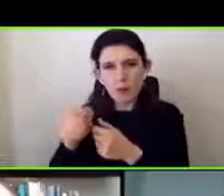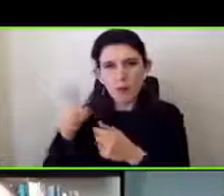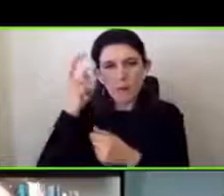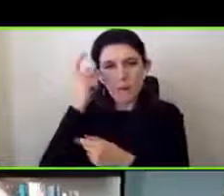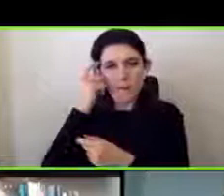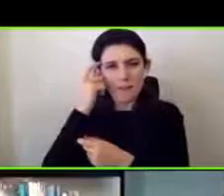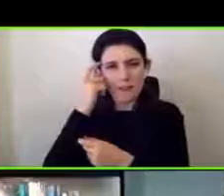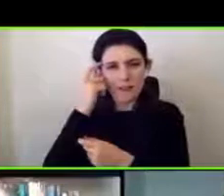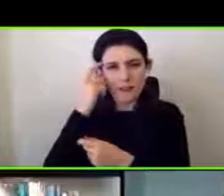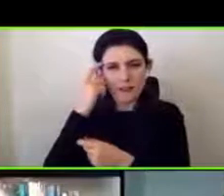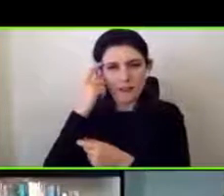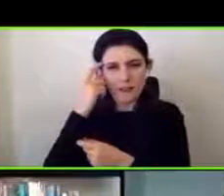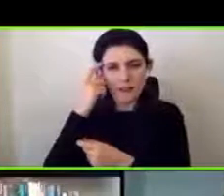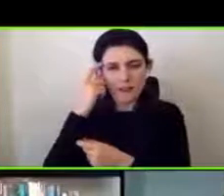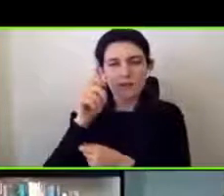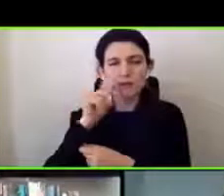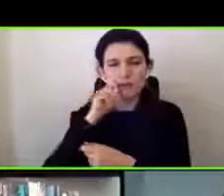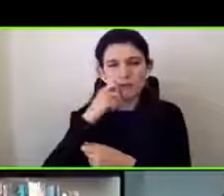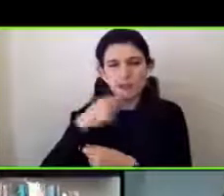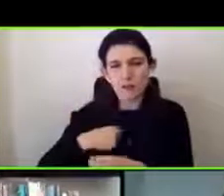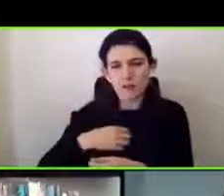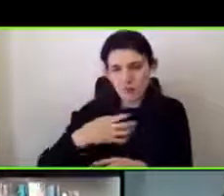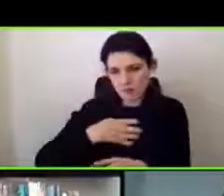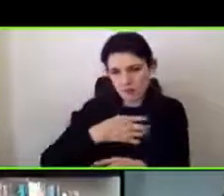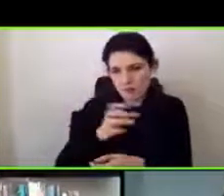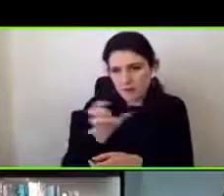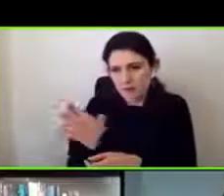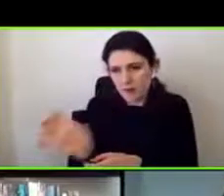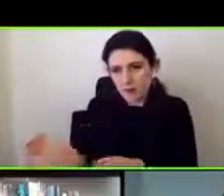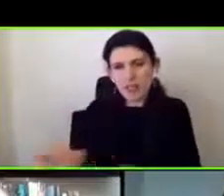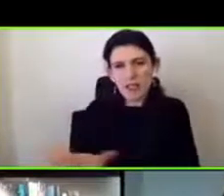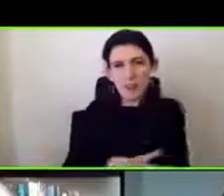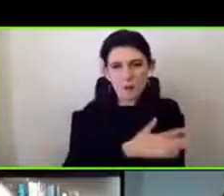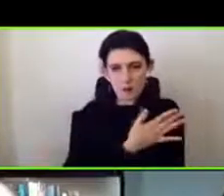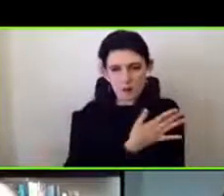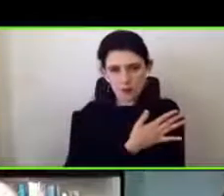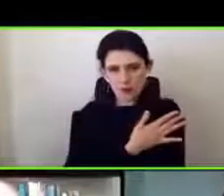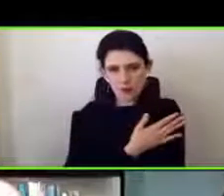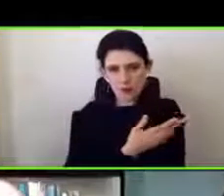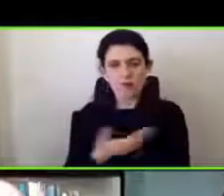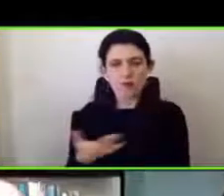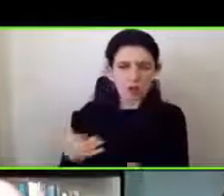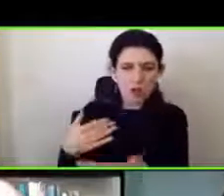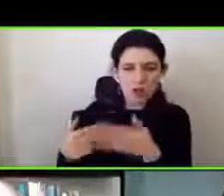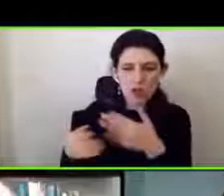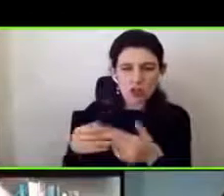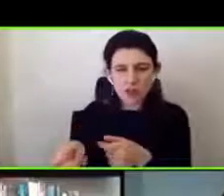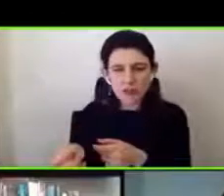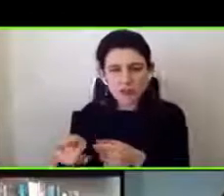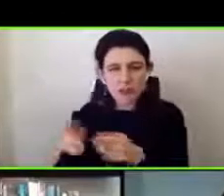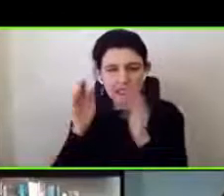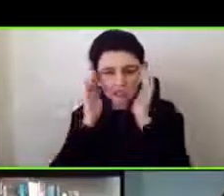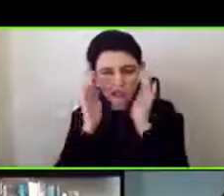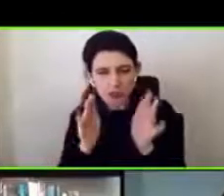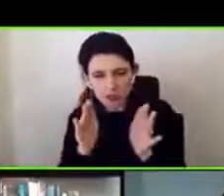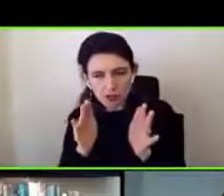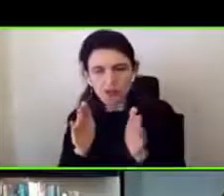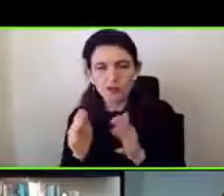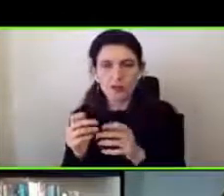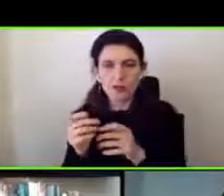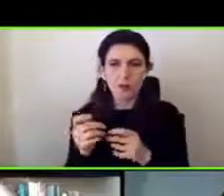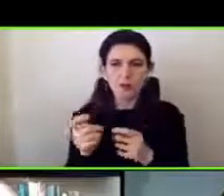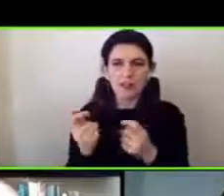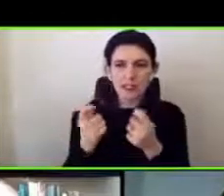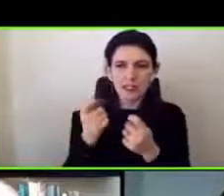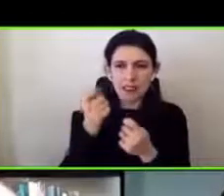ir poniéndolo en su lugar desde el punto de vista emocional, ir viendo dónde está puesta su atención, ir viendo cuál